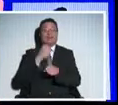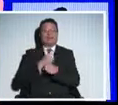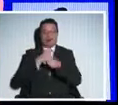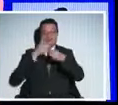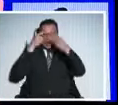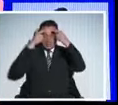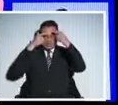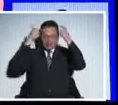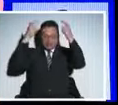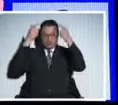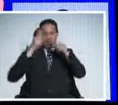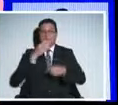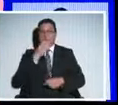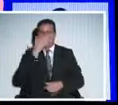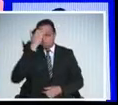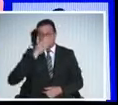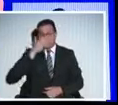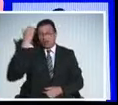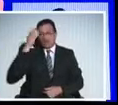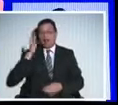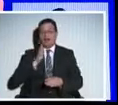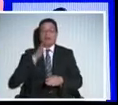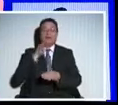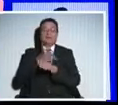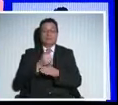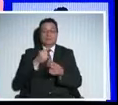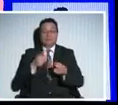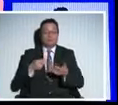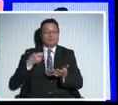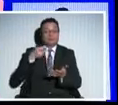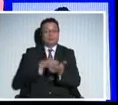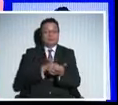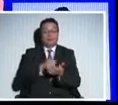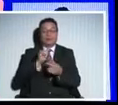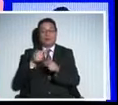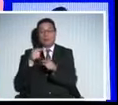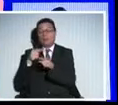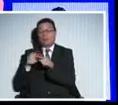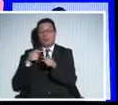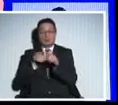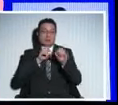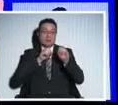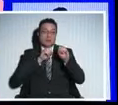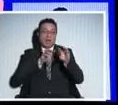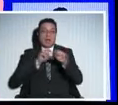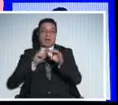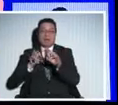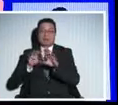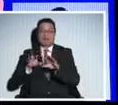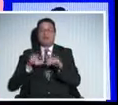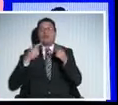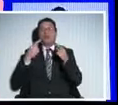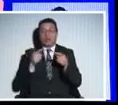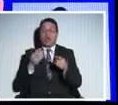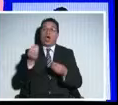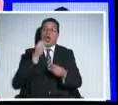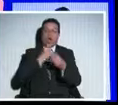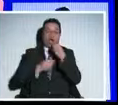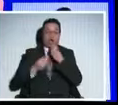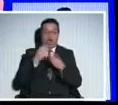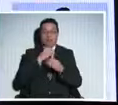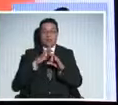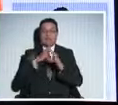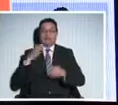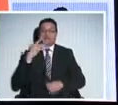chefs profesionales, en la intervención de recetas y distintas capacitaciones para una comida más